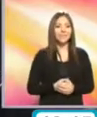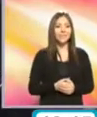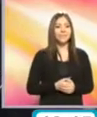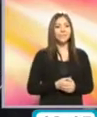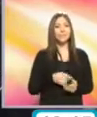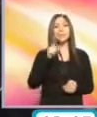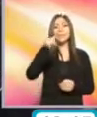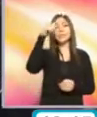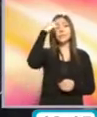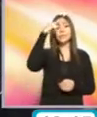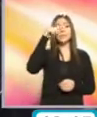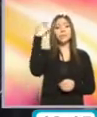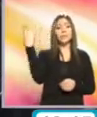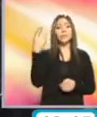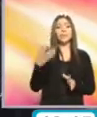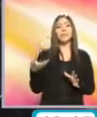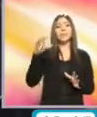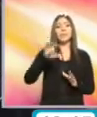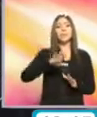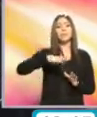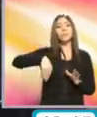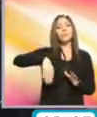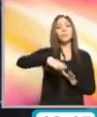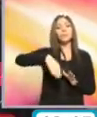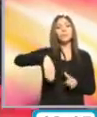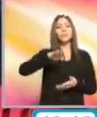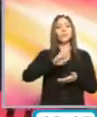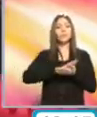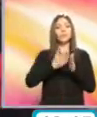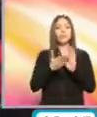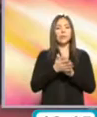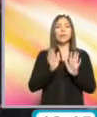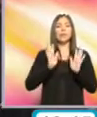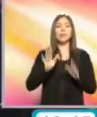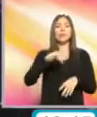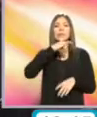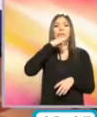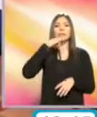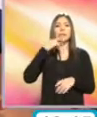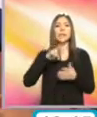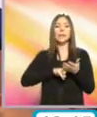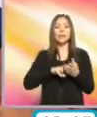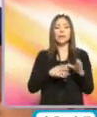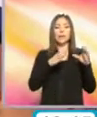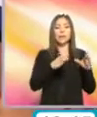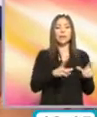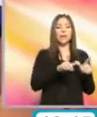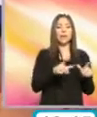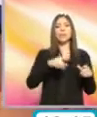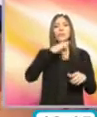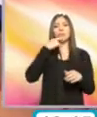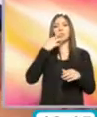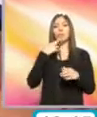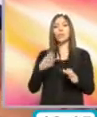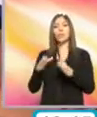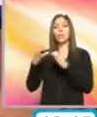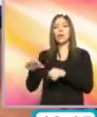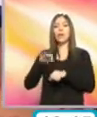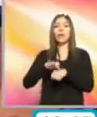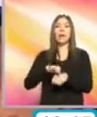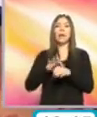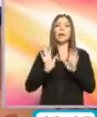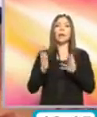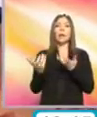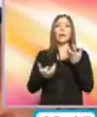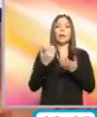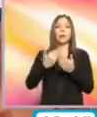Esto es muy sencillo, compañeros. Vamos a ir dorando nuestras tortillas. Tenemos Sí, ya rico. nuestra salsa verde, salsa roja. Tenemos nuestra carne ya previamente cocida.